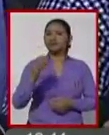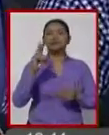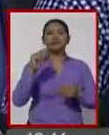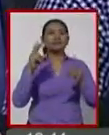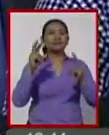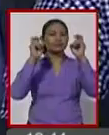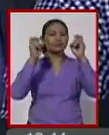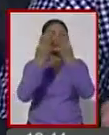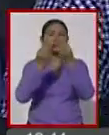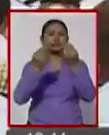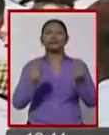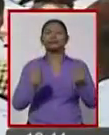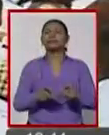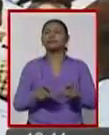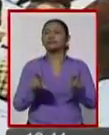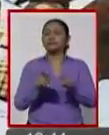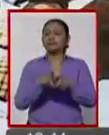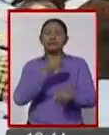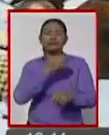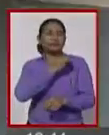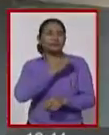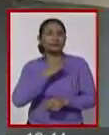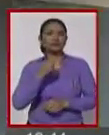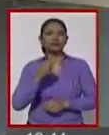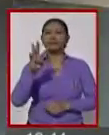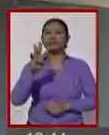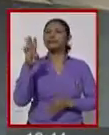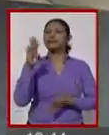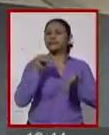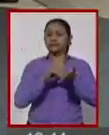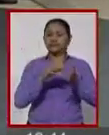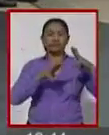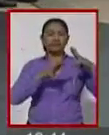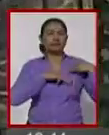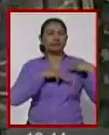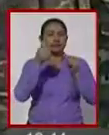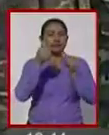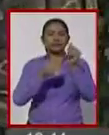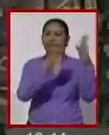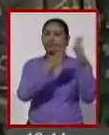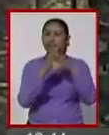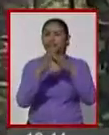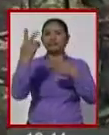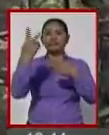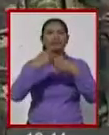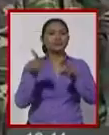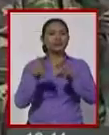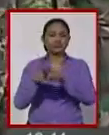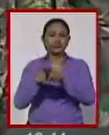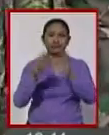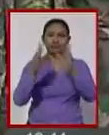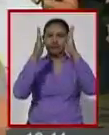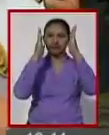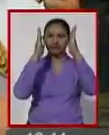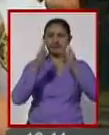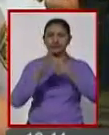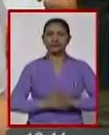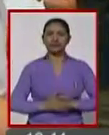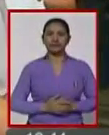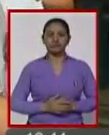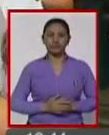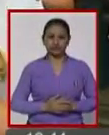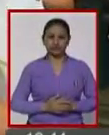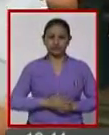temas pendientes entre Bolivia y Chile. En todo el país, más de 40.000 militares en cada ciudad capital participaron también de esta vigilia.